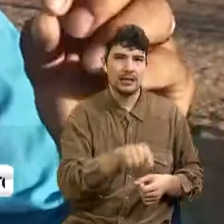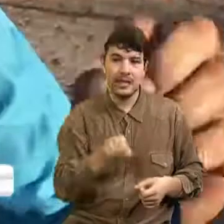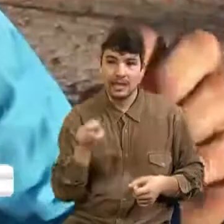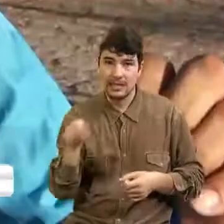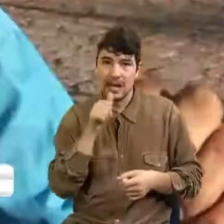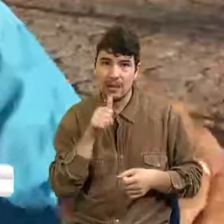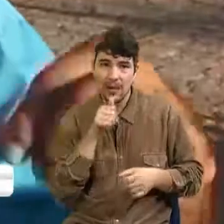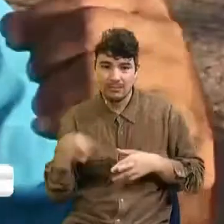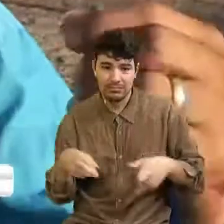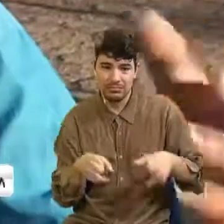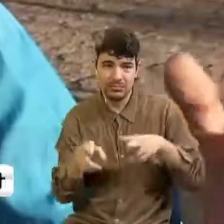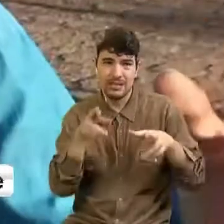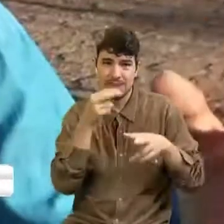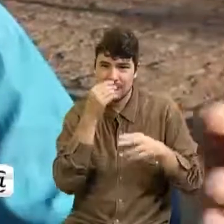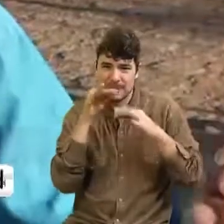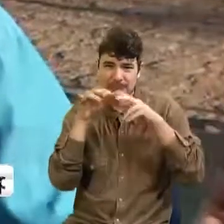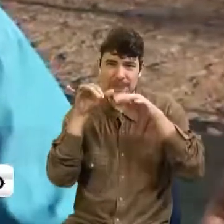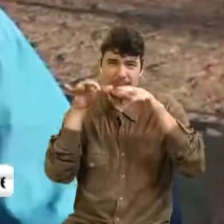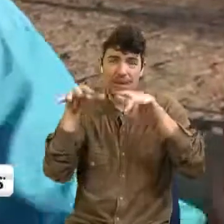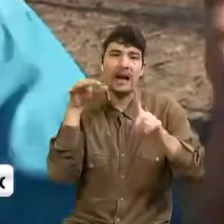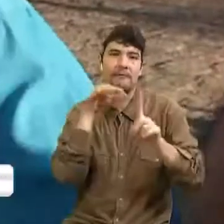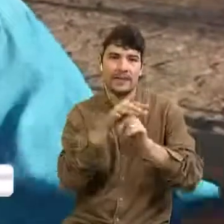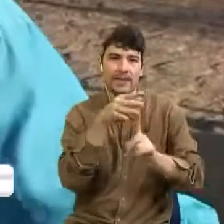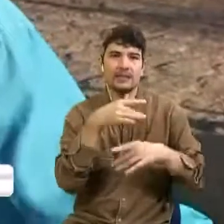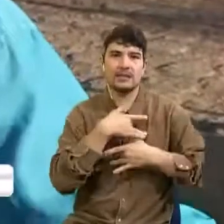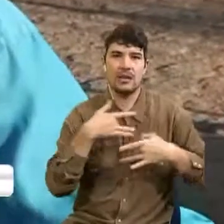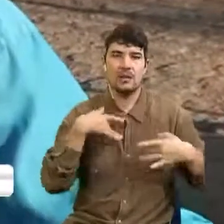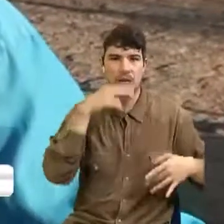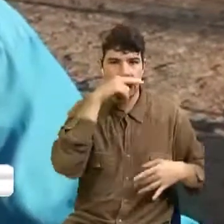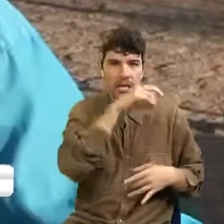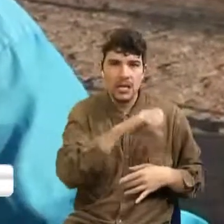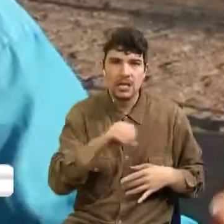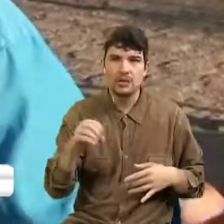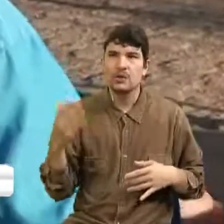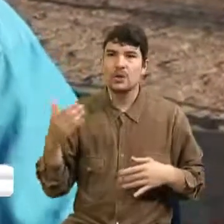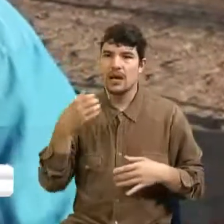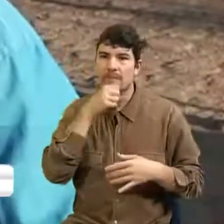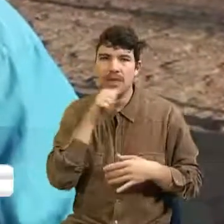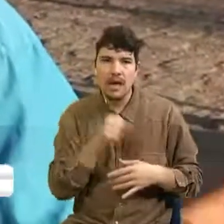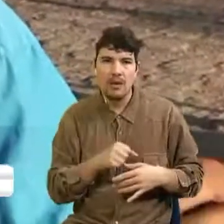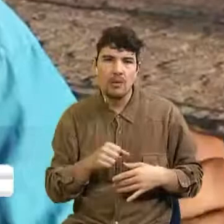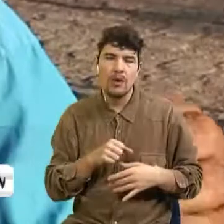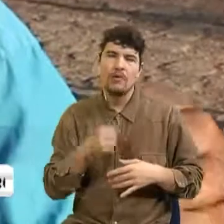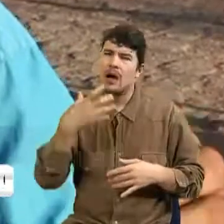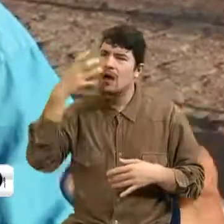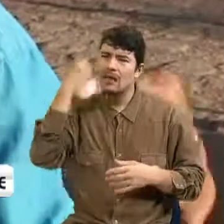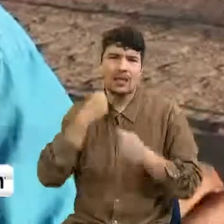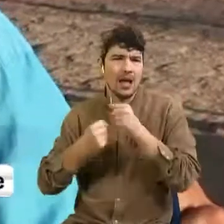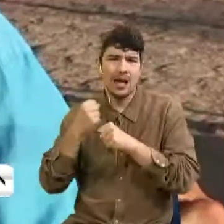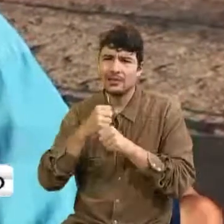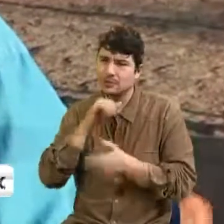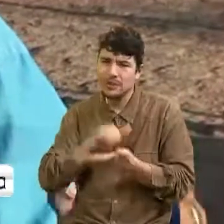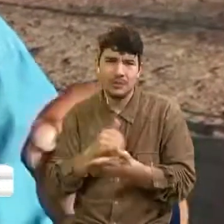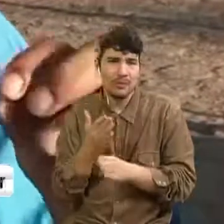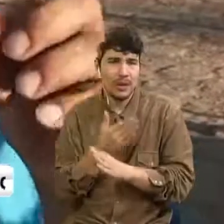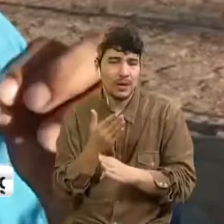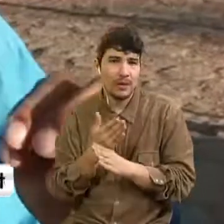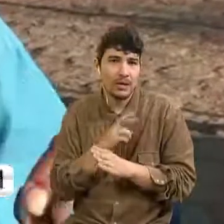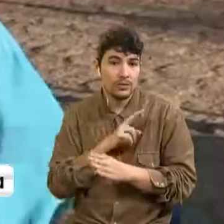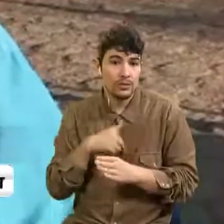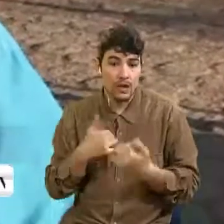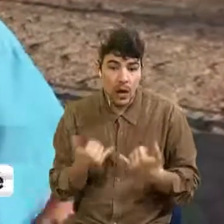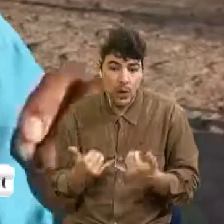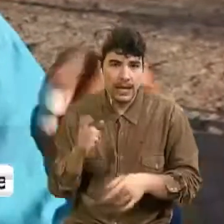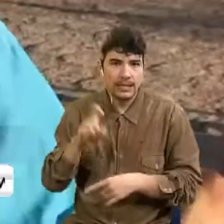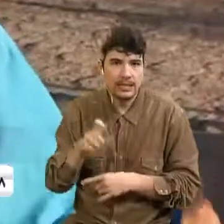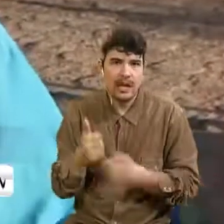de los ancianos hace muchos años y viene presentando esto desde que se fundaron las torres que necesitamos pedir a la ley de cúcuta aguas